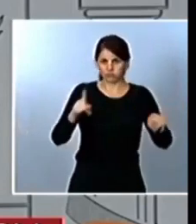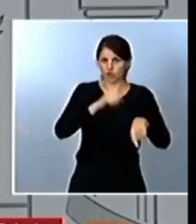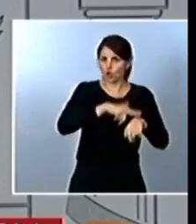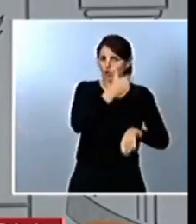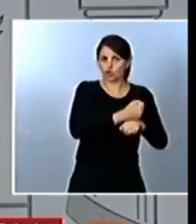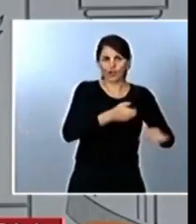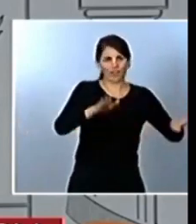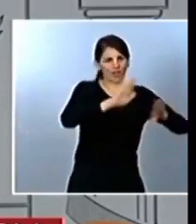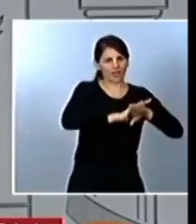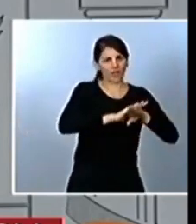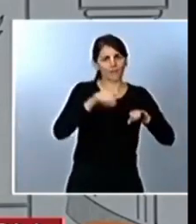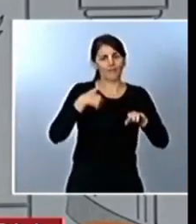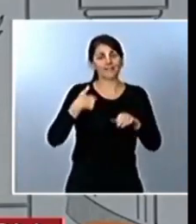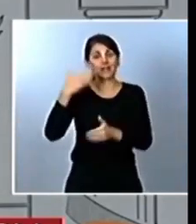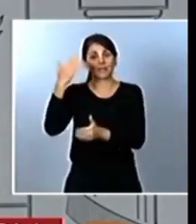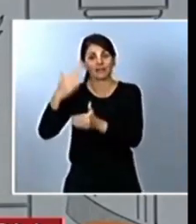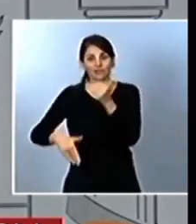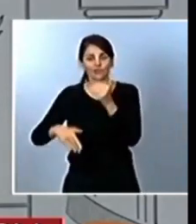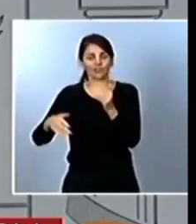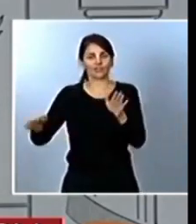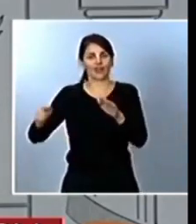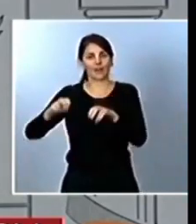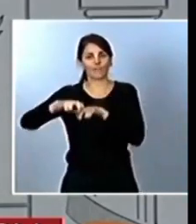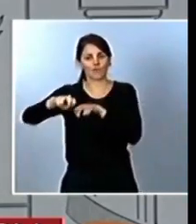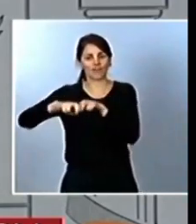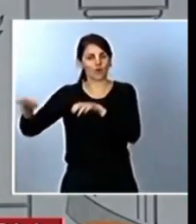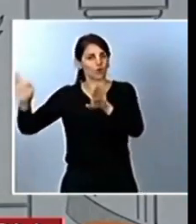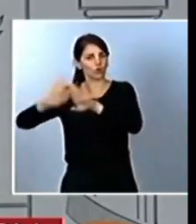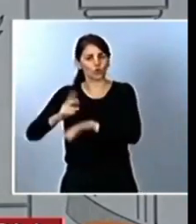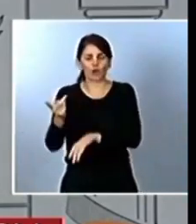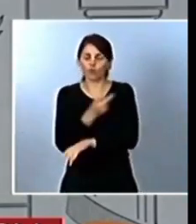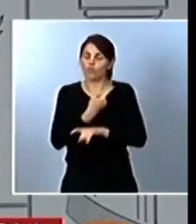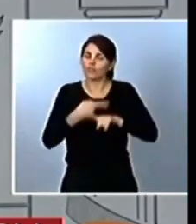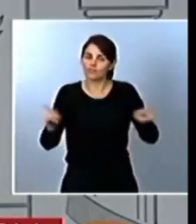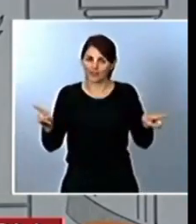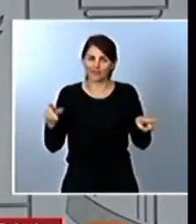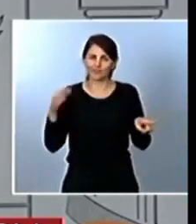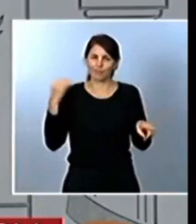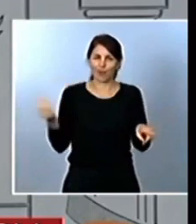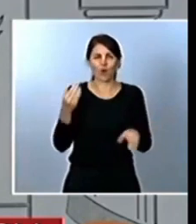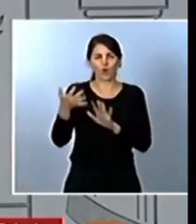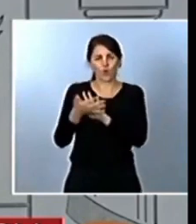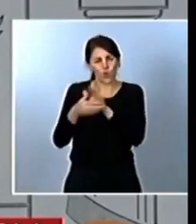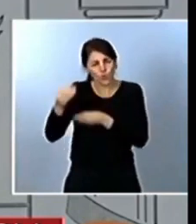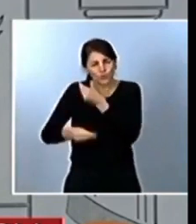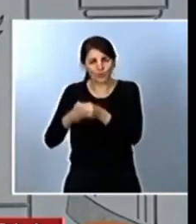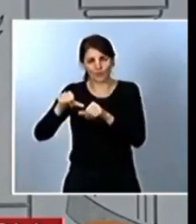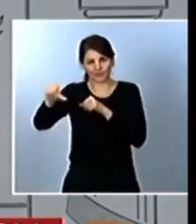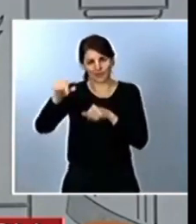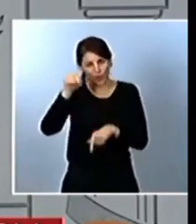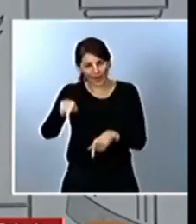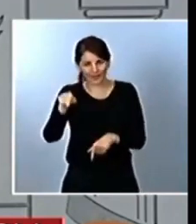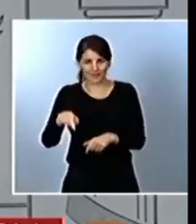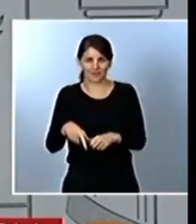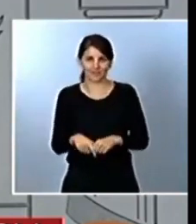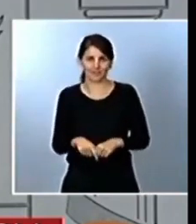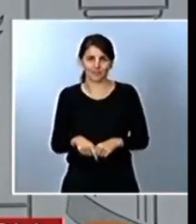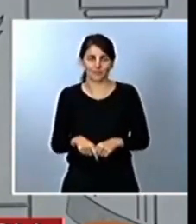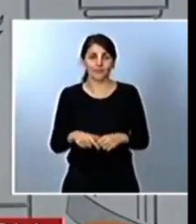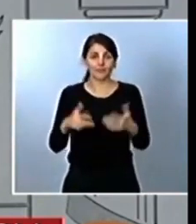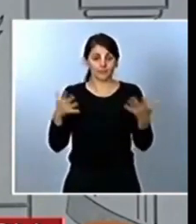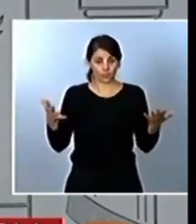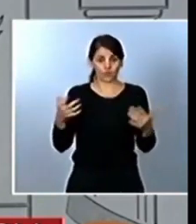todos. Lo que es evidente y lo que dicen los expertos es que los confinamientos, es decir,